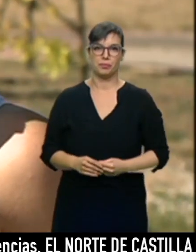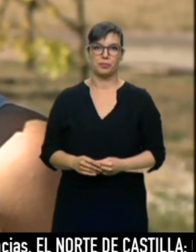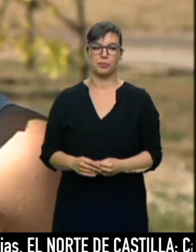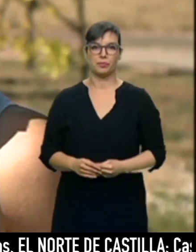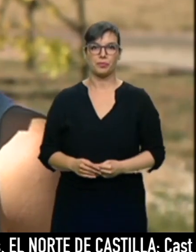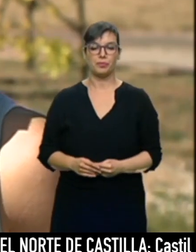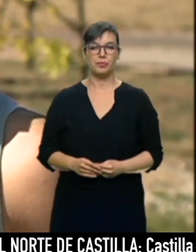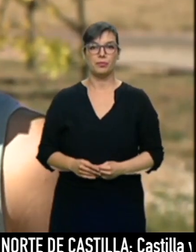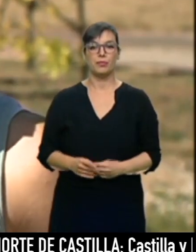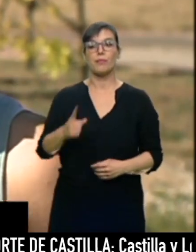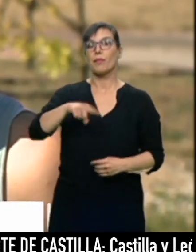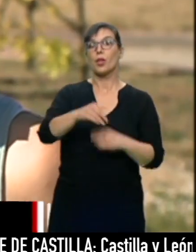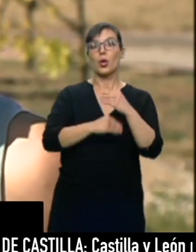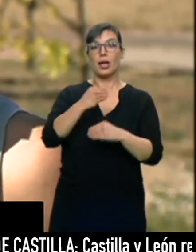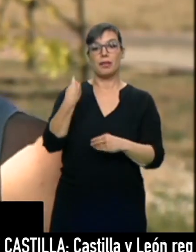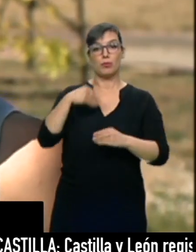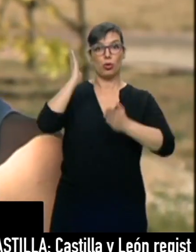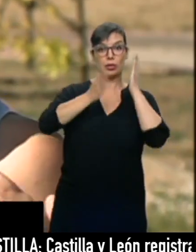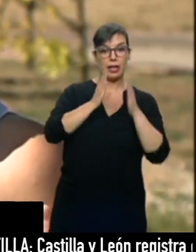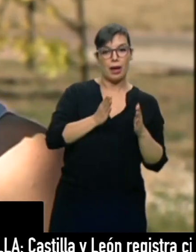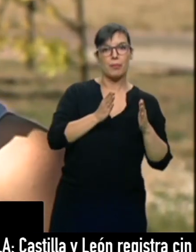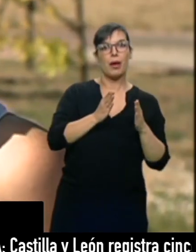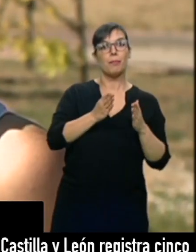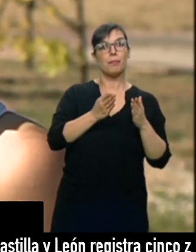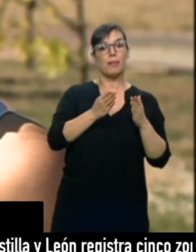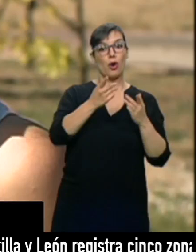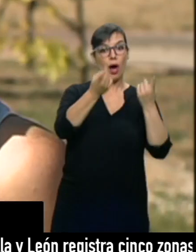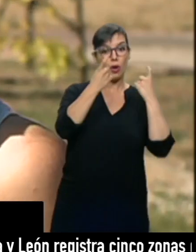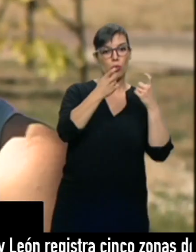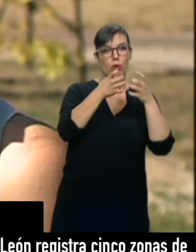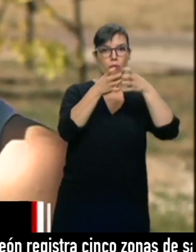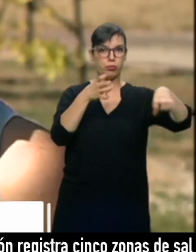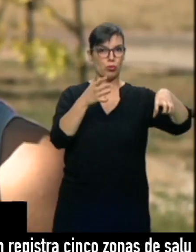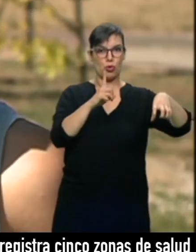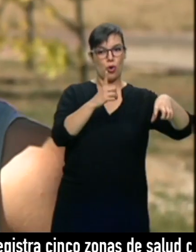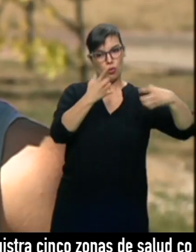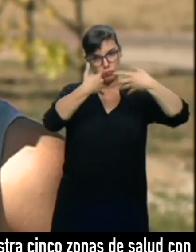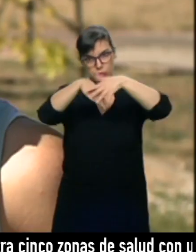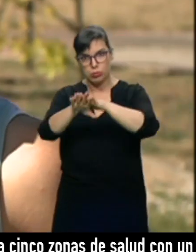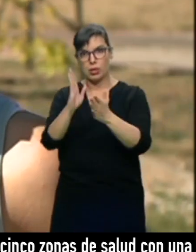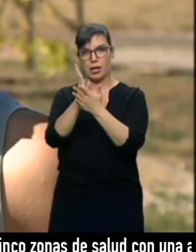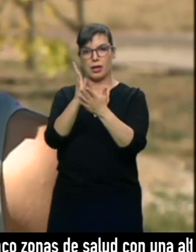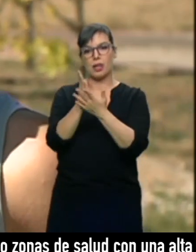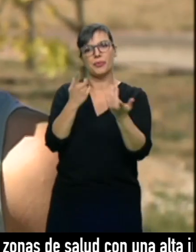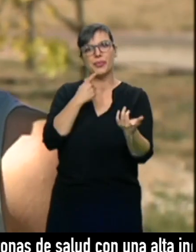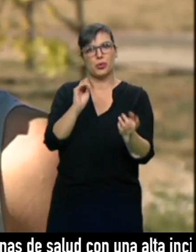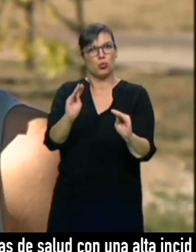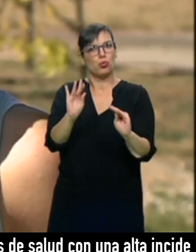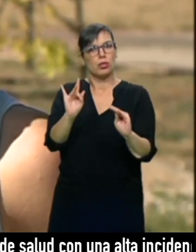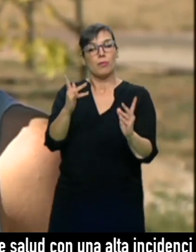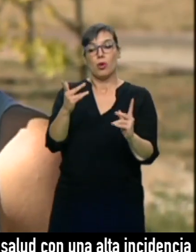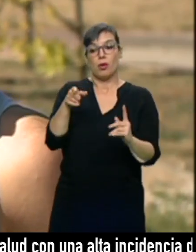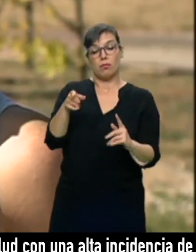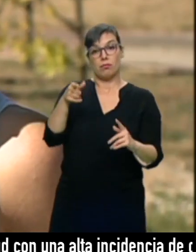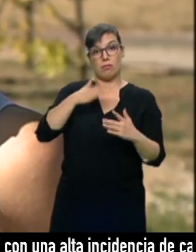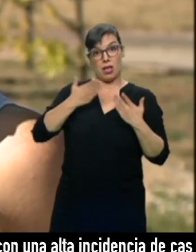Y lo que hacen es dar las terapias oportunas e integrar a los niños dentro de las aulas con sus dificultades, claro. Rodrigo era un niño